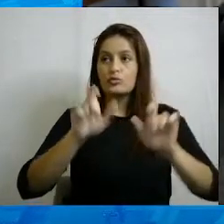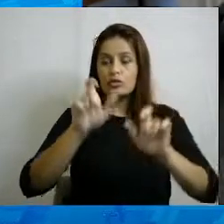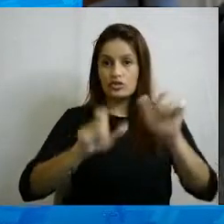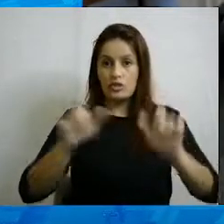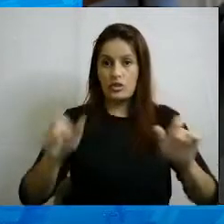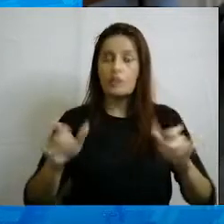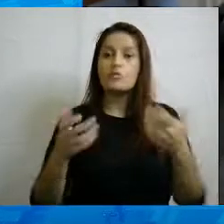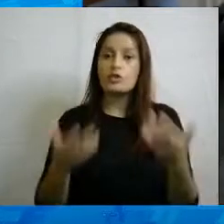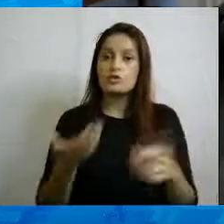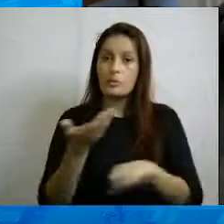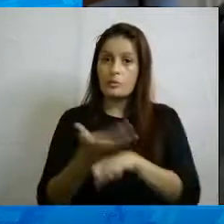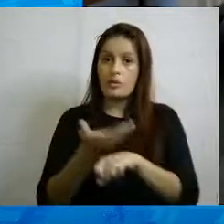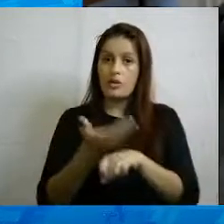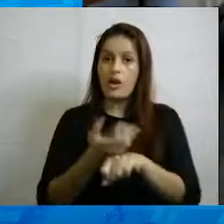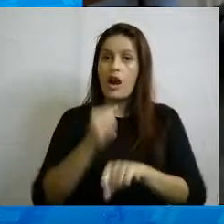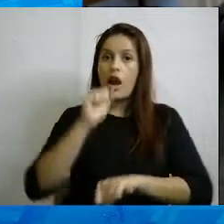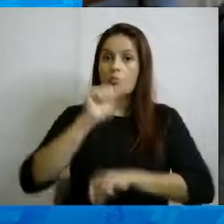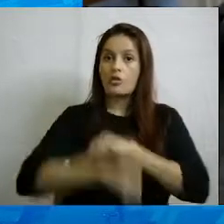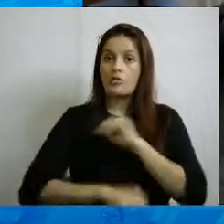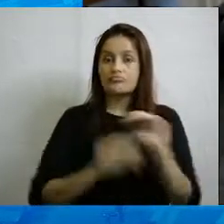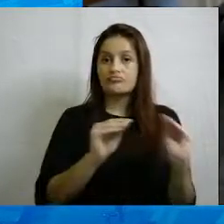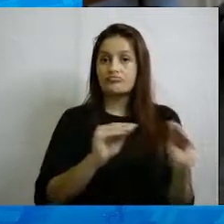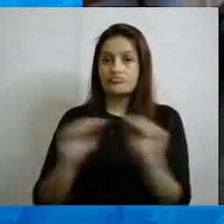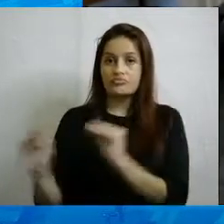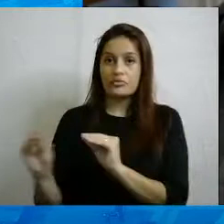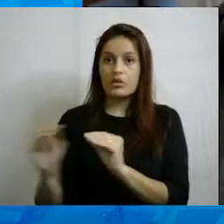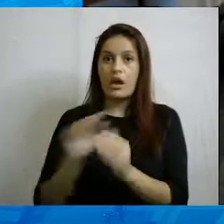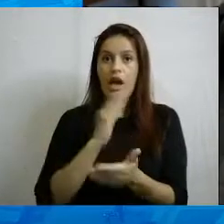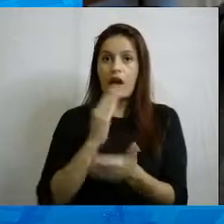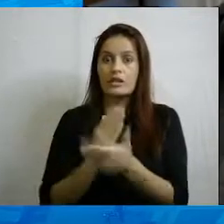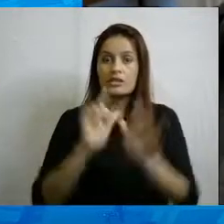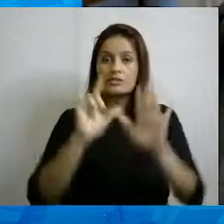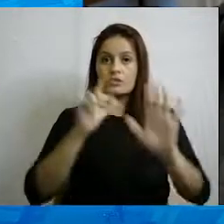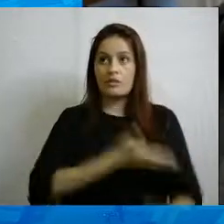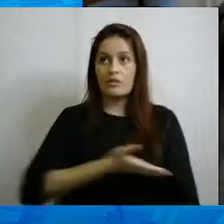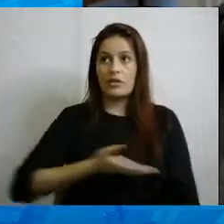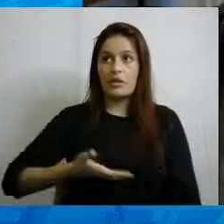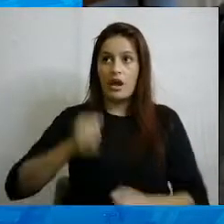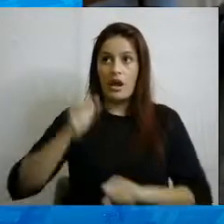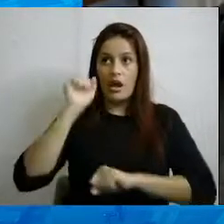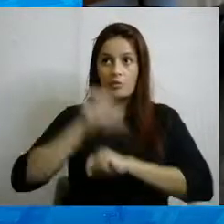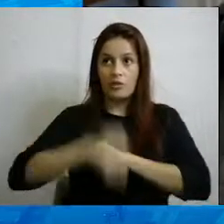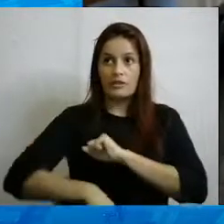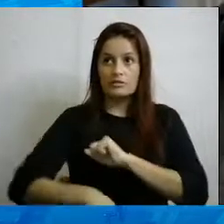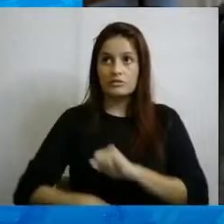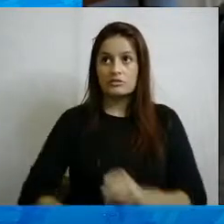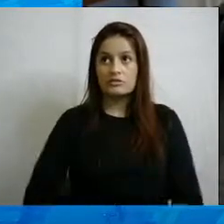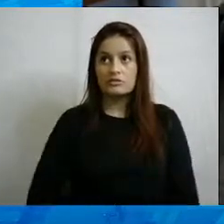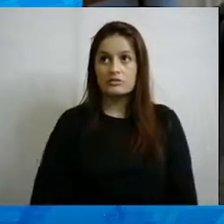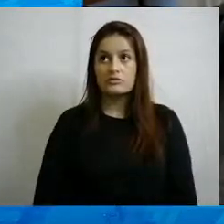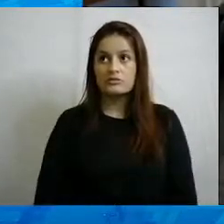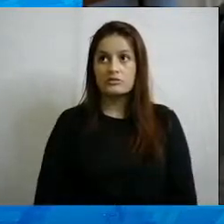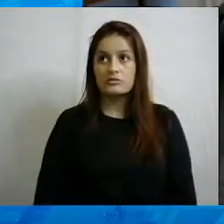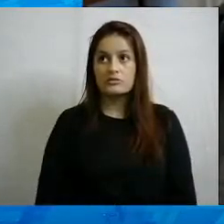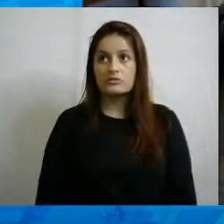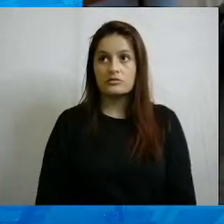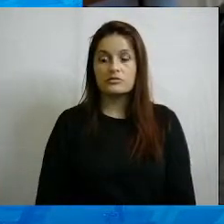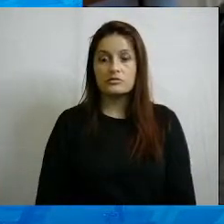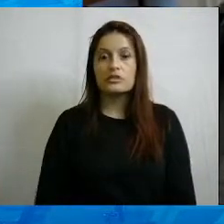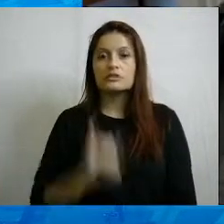por lo que les pido aprobar la extensión del consejo hasta las 7 y media. ¿Existe aprobación unánime? Sí, puede.